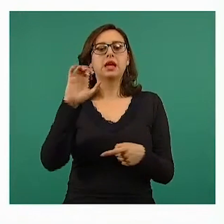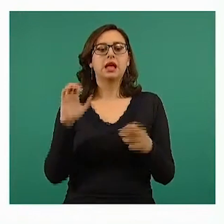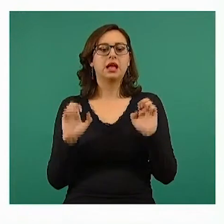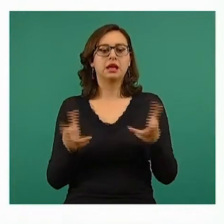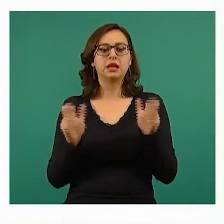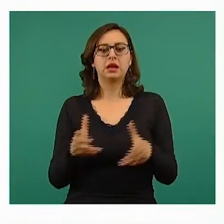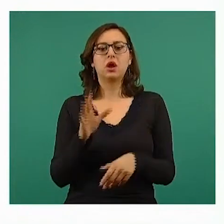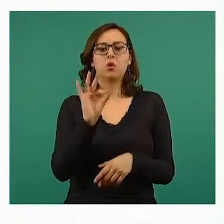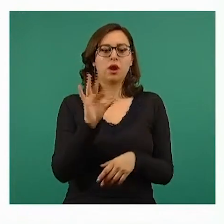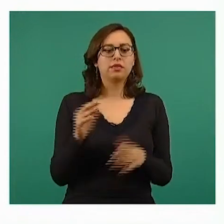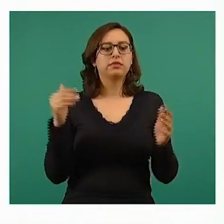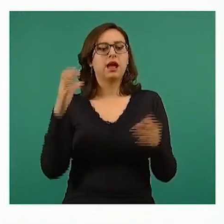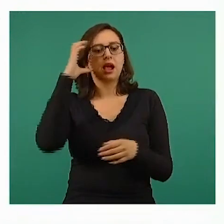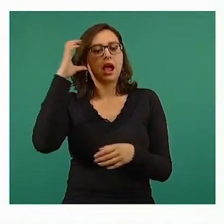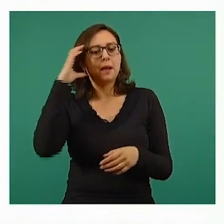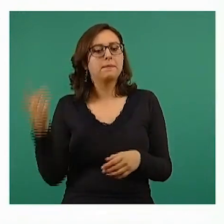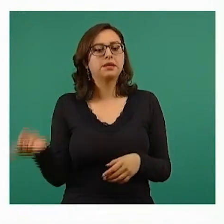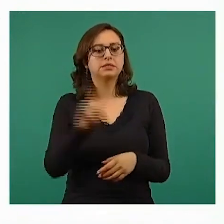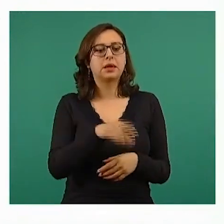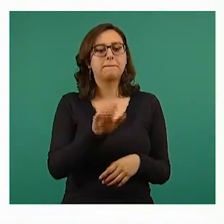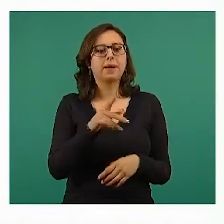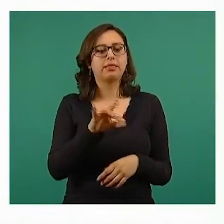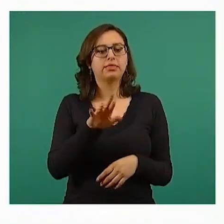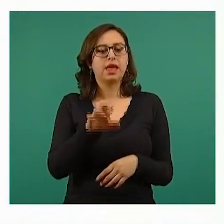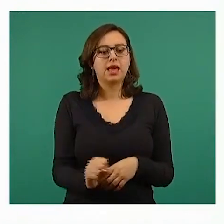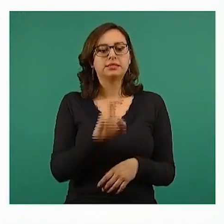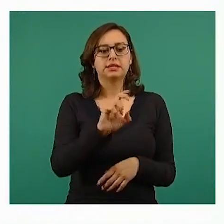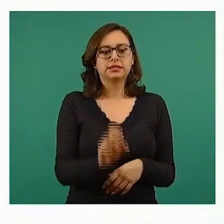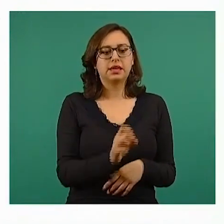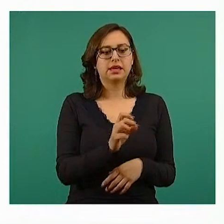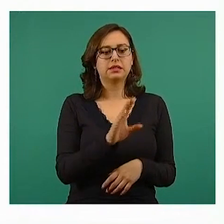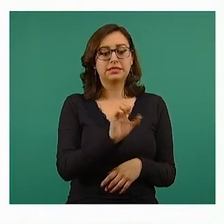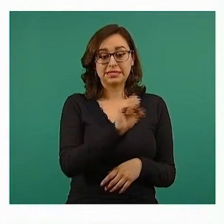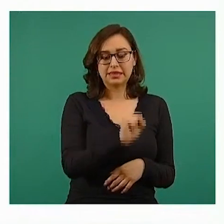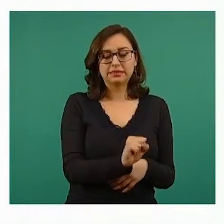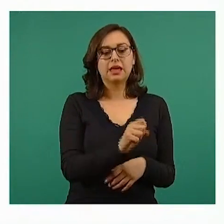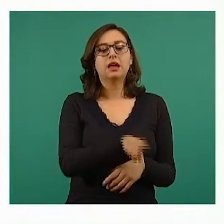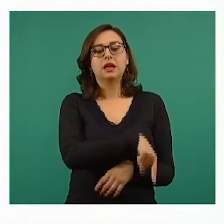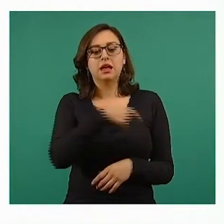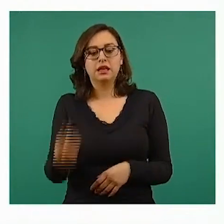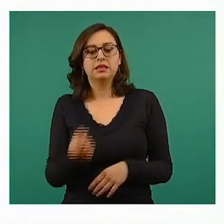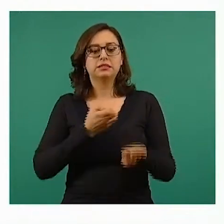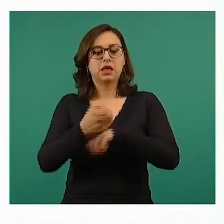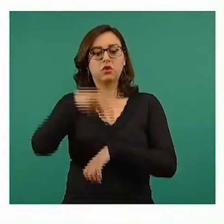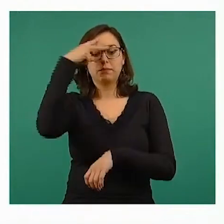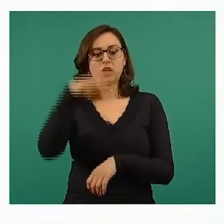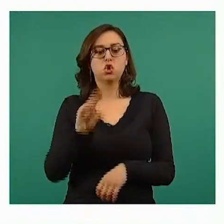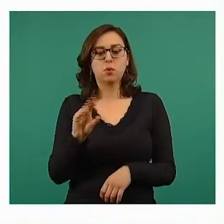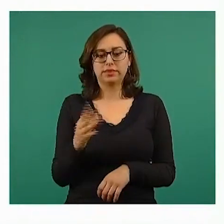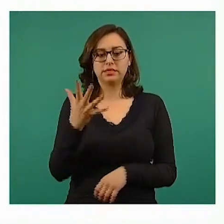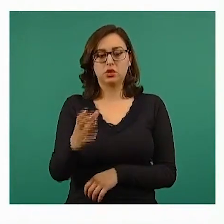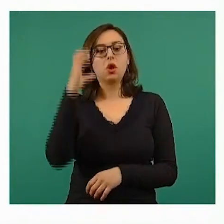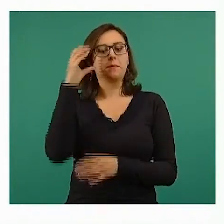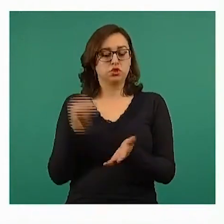Bahía de Banderas, con 60 camas, y posteriormente en el Hospital de Atlacomulco, en el Estado de México, con 95 camas. Este hospital se encuentra en operación actualmente con este número